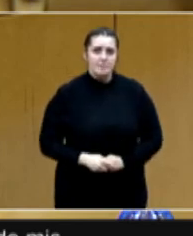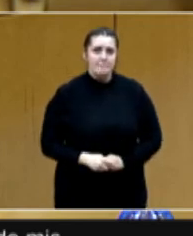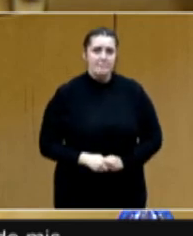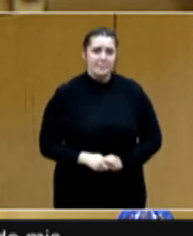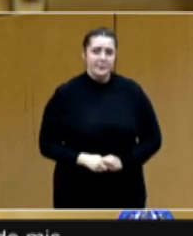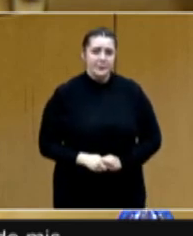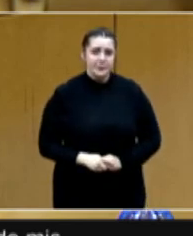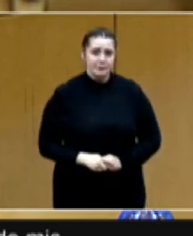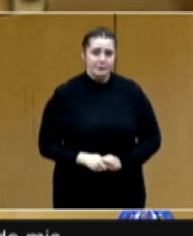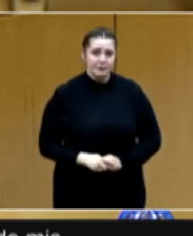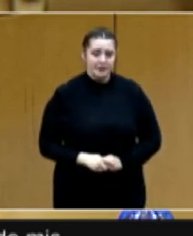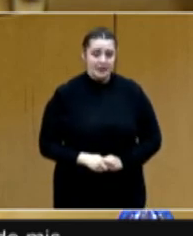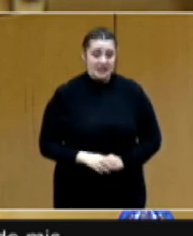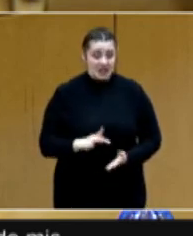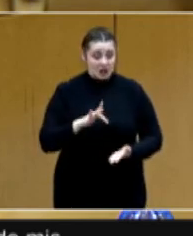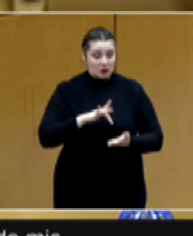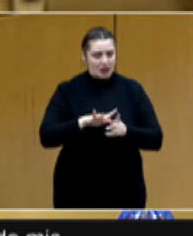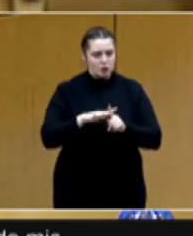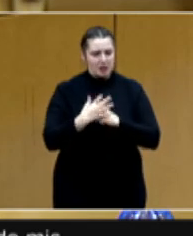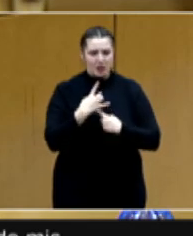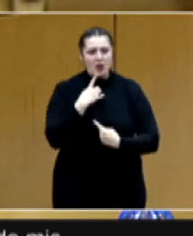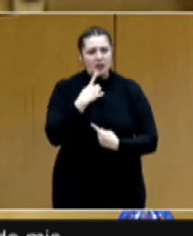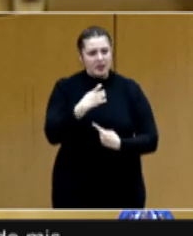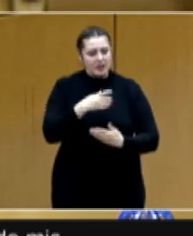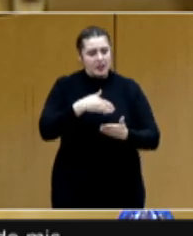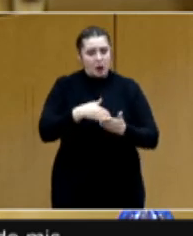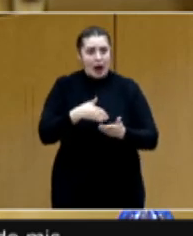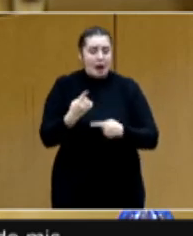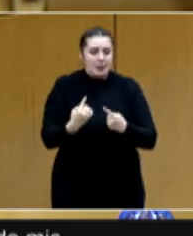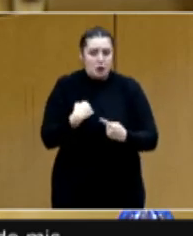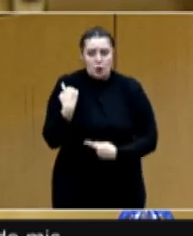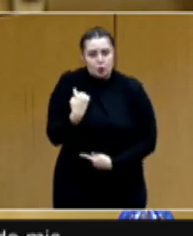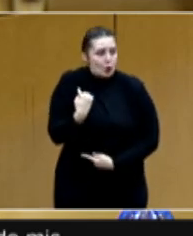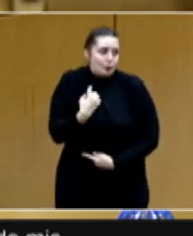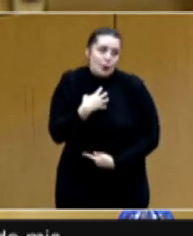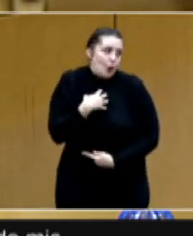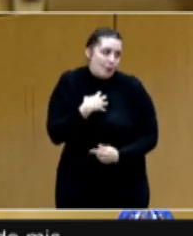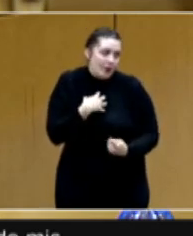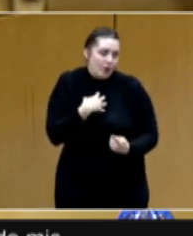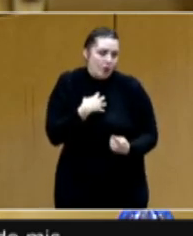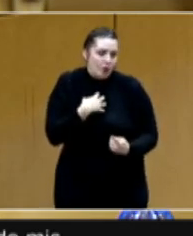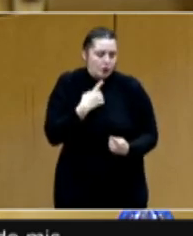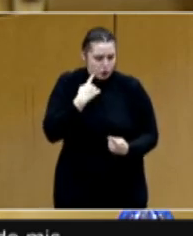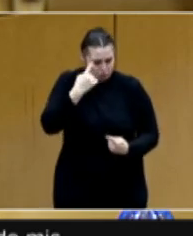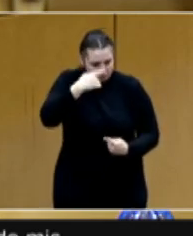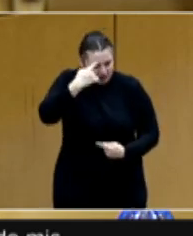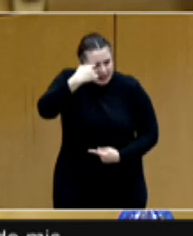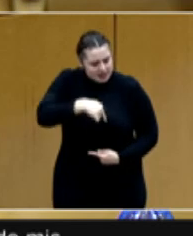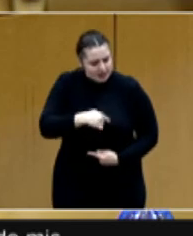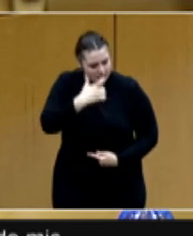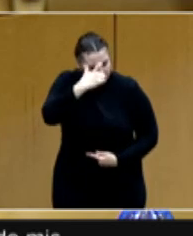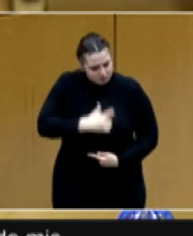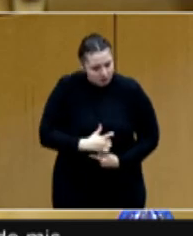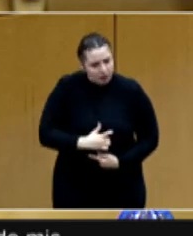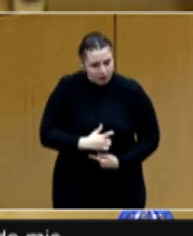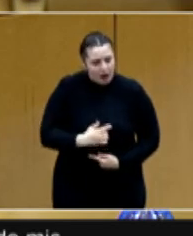ante las dificultades yo solo no puedo yo reconozco que tengo que